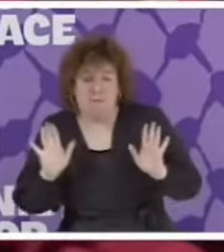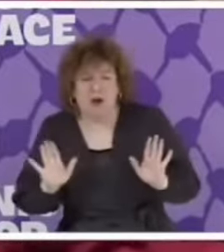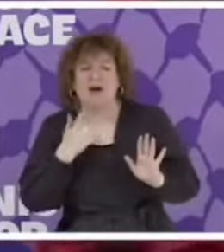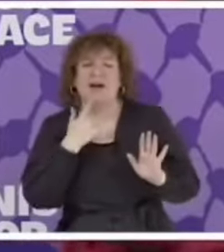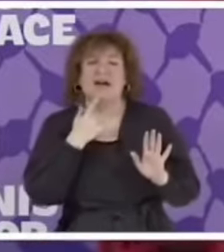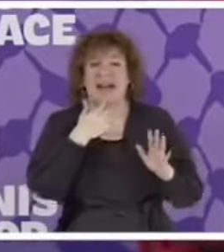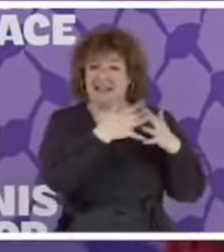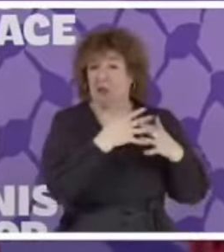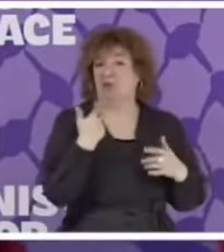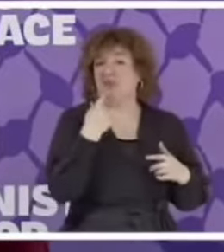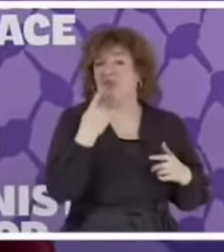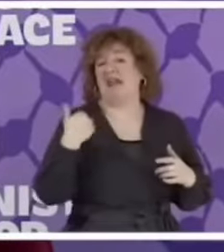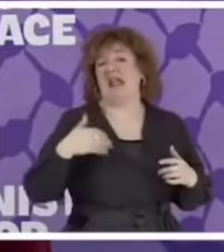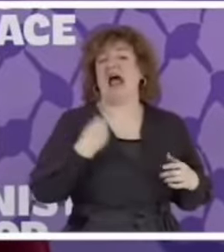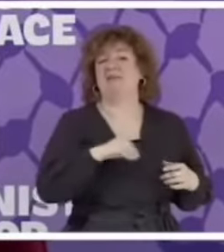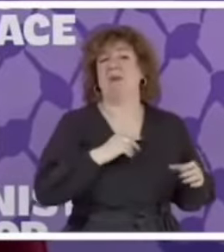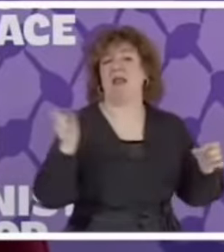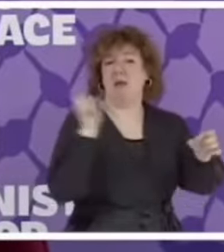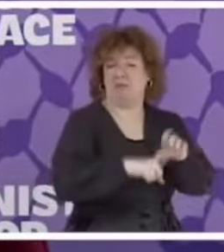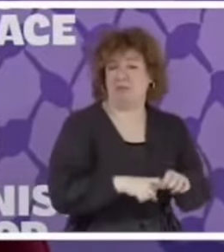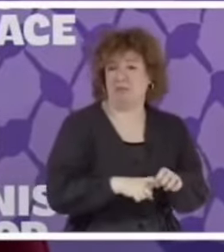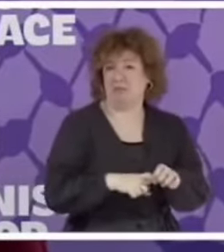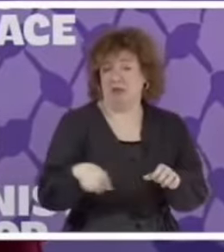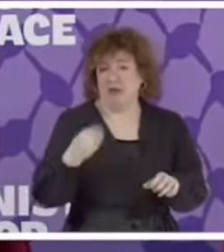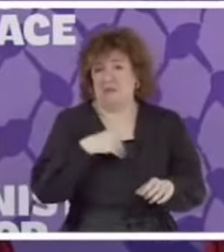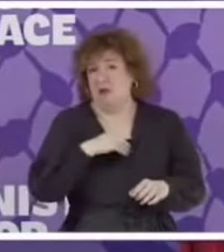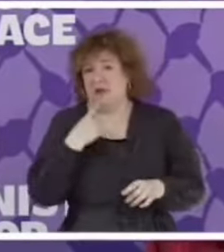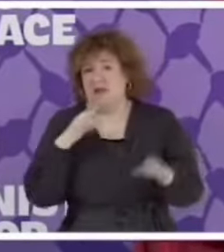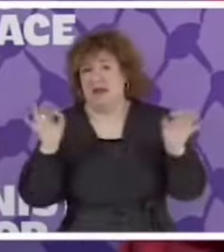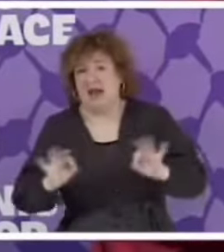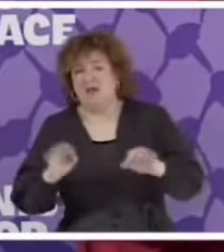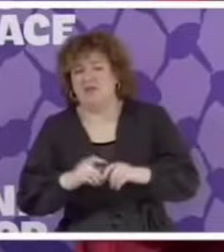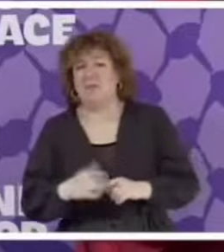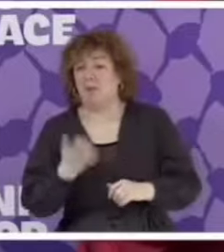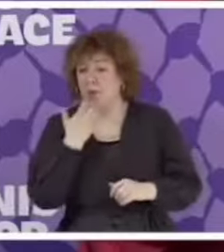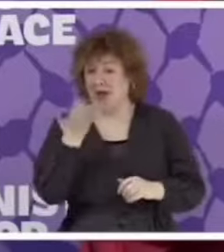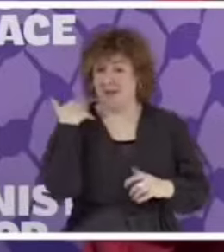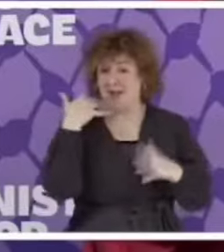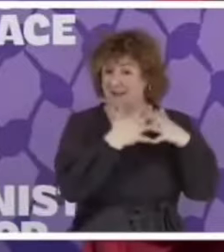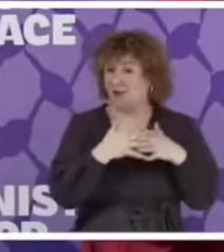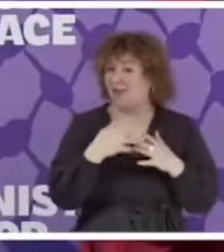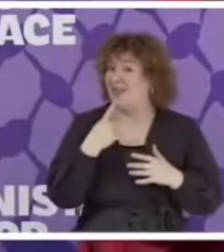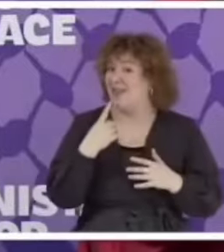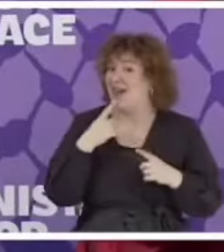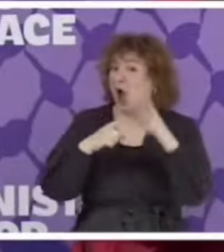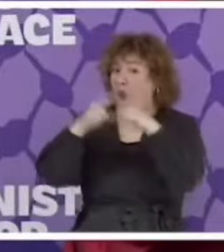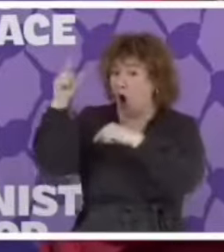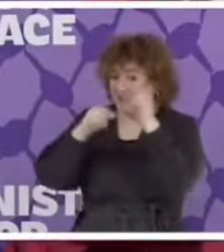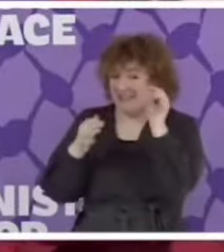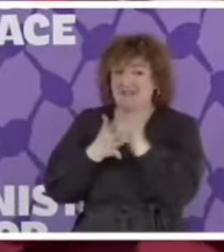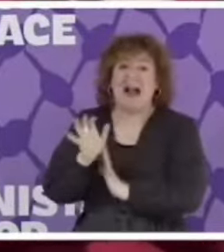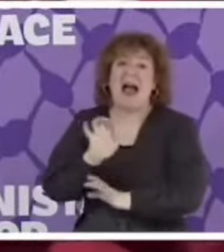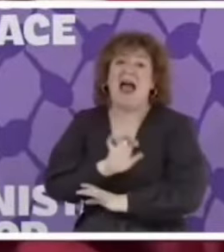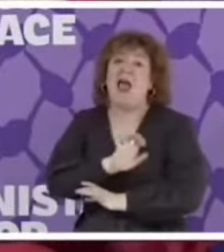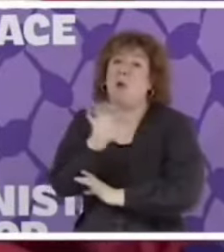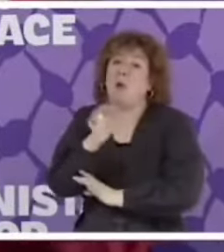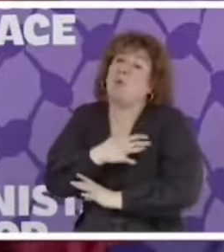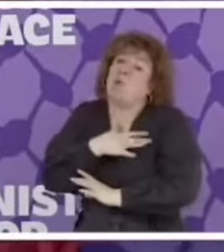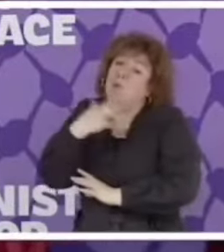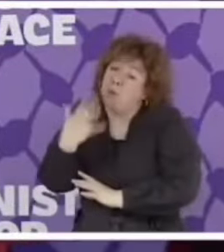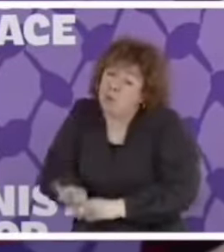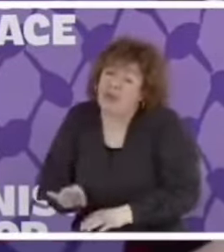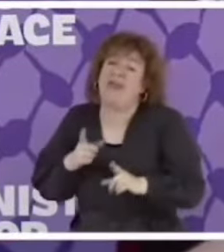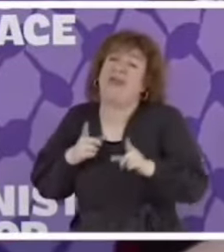Unidos ayer dijo: la OTAN, es decir, Europa, puede tener que entrar en